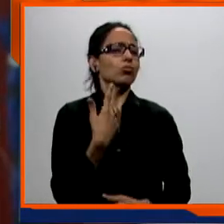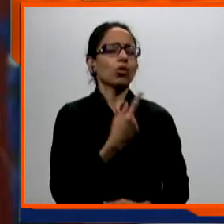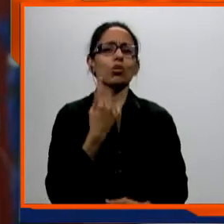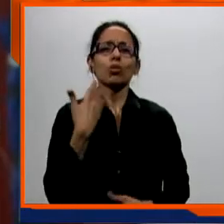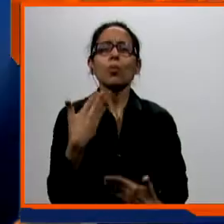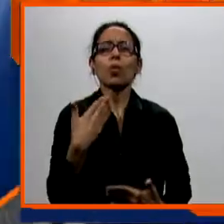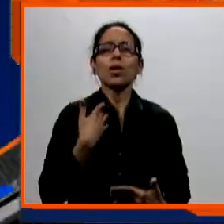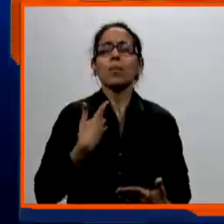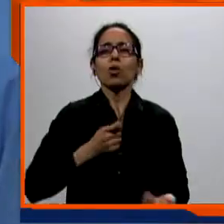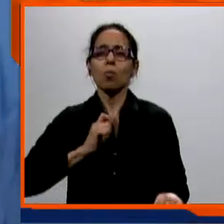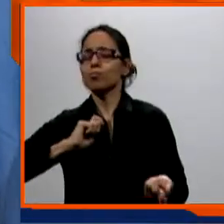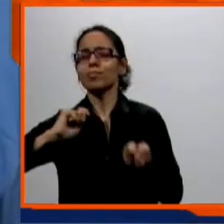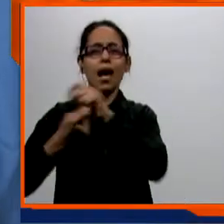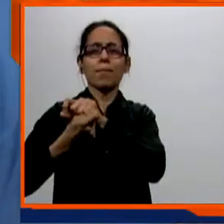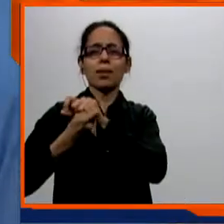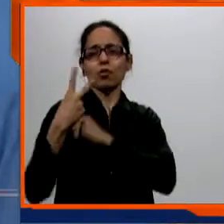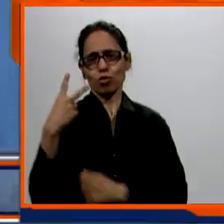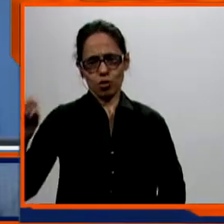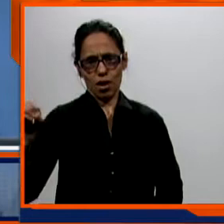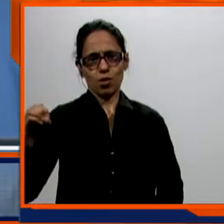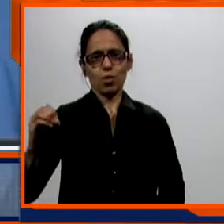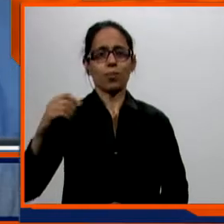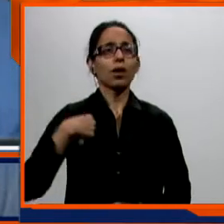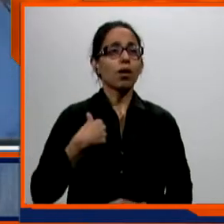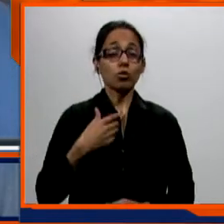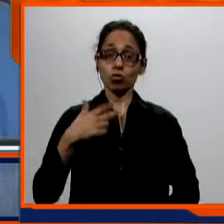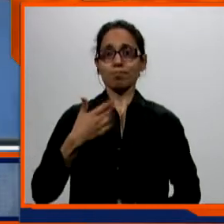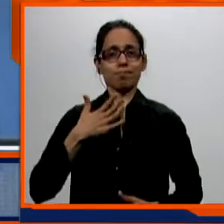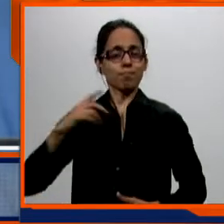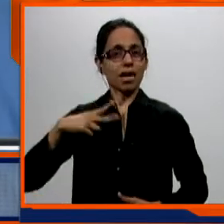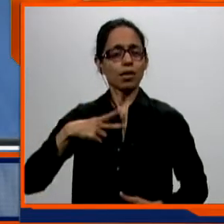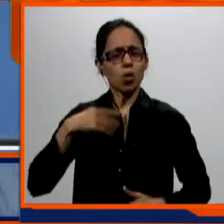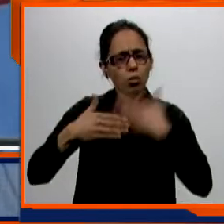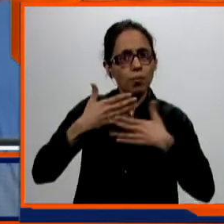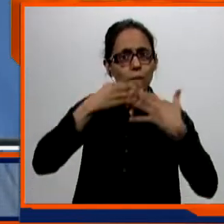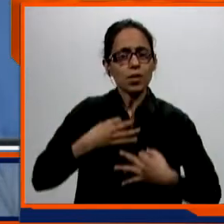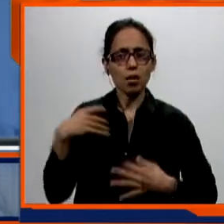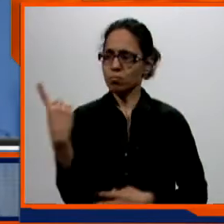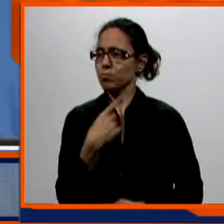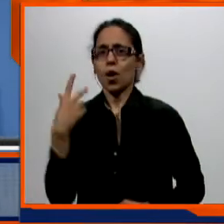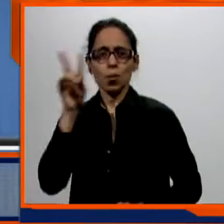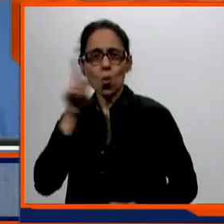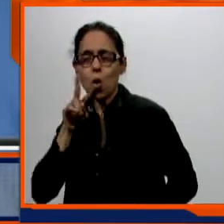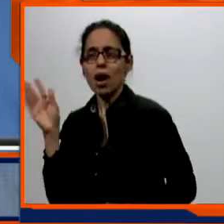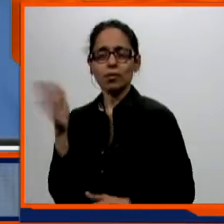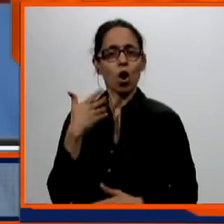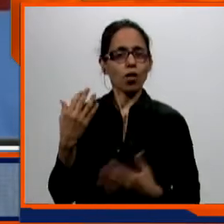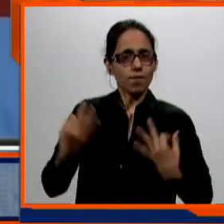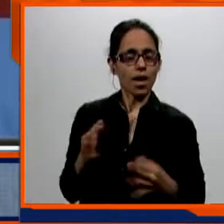diferencia 2-0. Bueno, en lo personal bien, o sea, se jugó bien en general. Las chicas, estamos en un equipo de